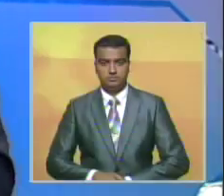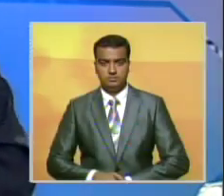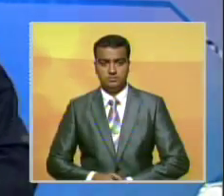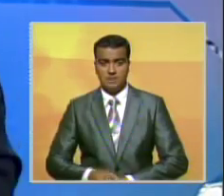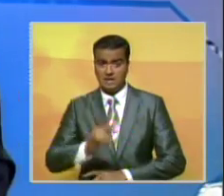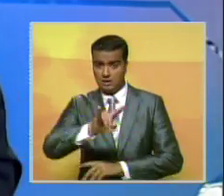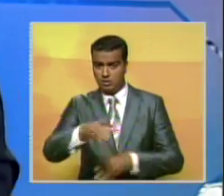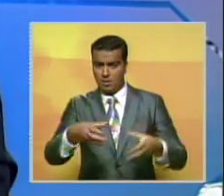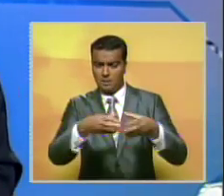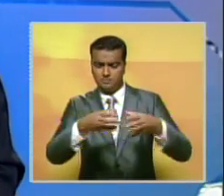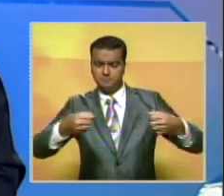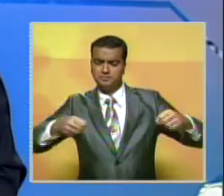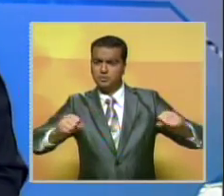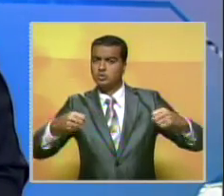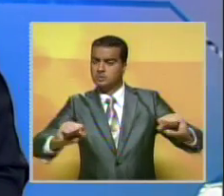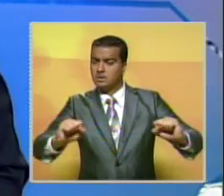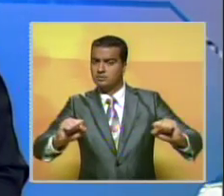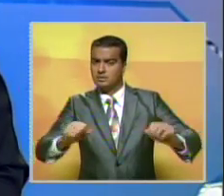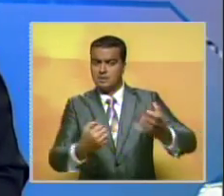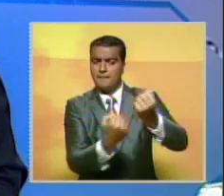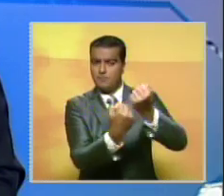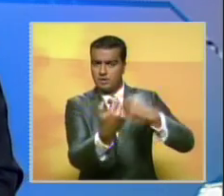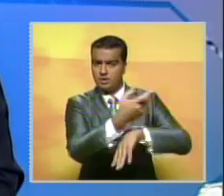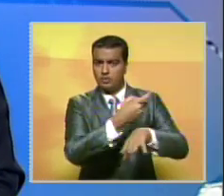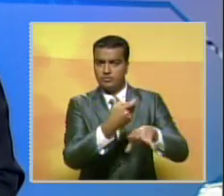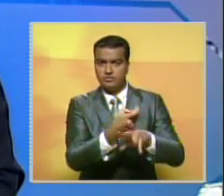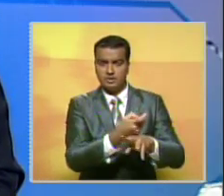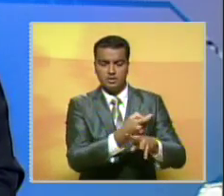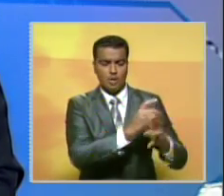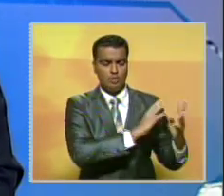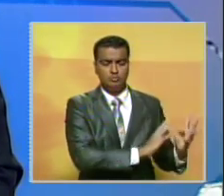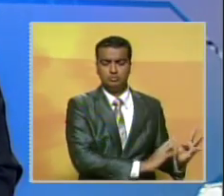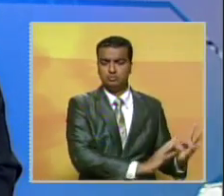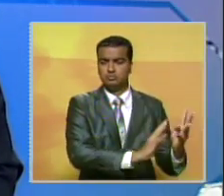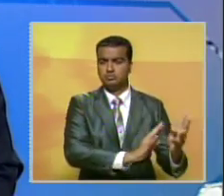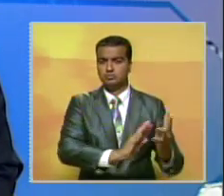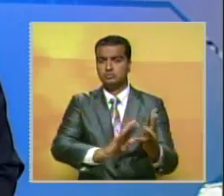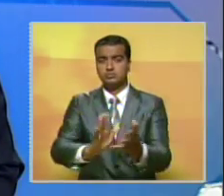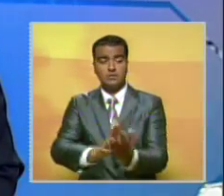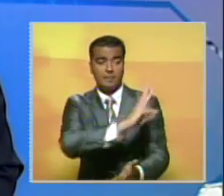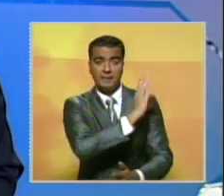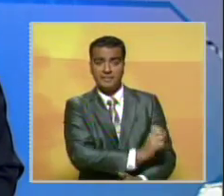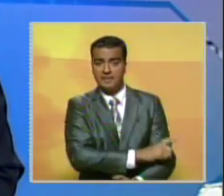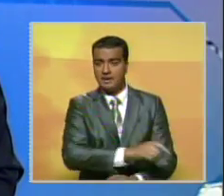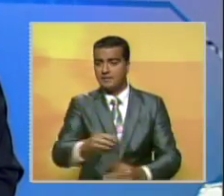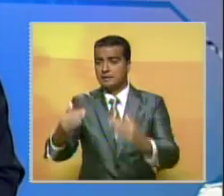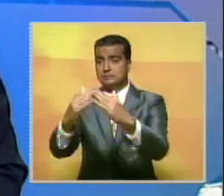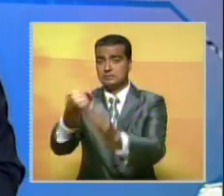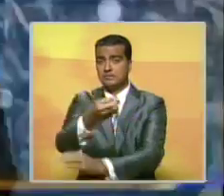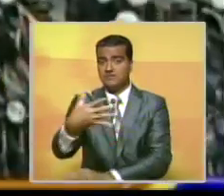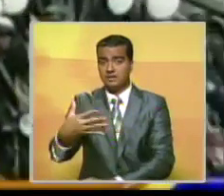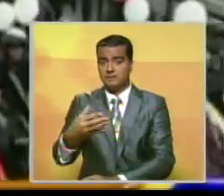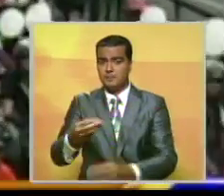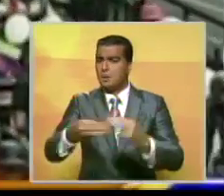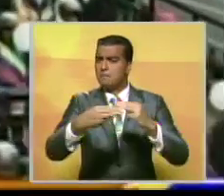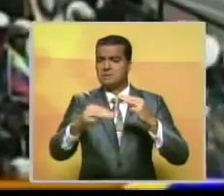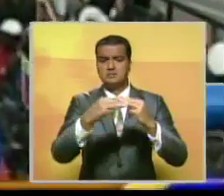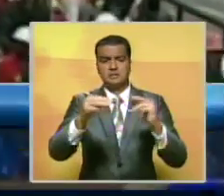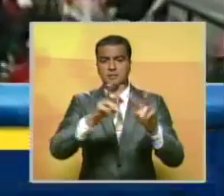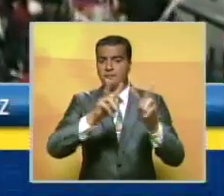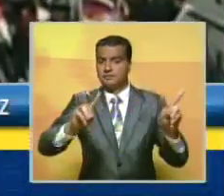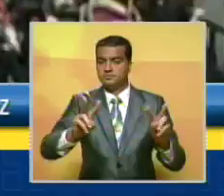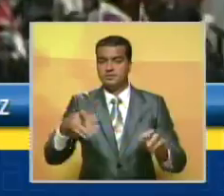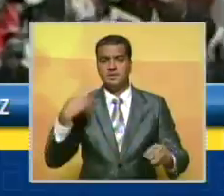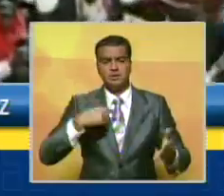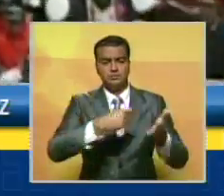Este lunes un comando de motorizados oficialistas se movilizan desde Petare hasta Miraflores para respaldar el mensaje de paz en Venezuela. Los trabajadores entregarán